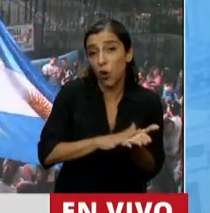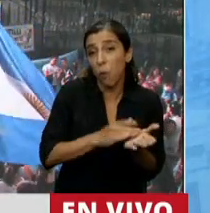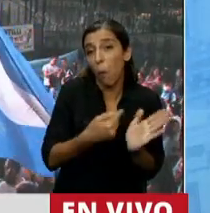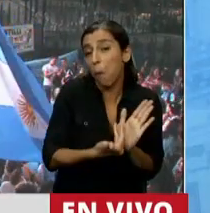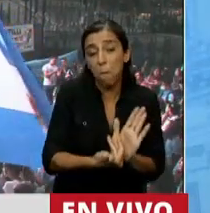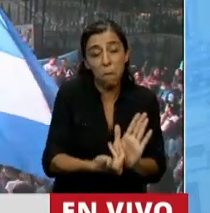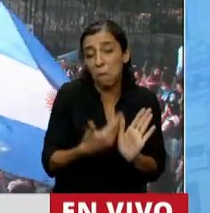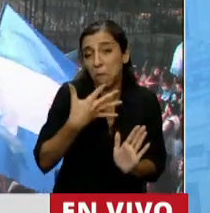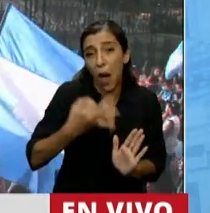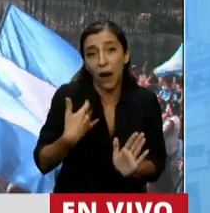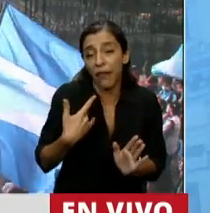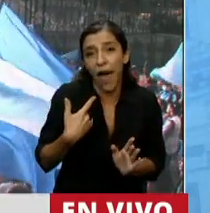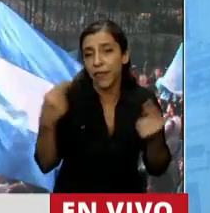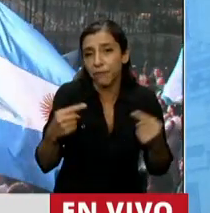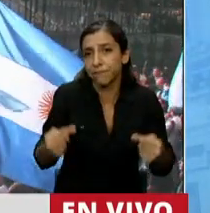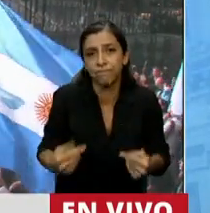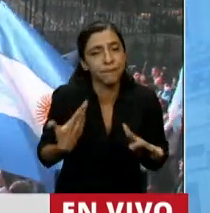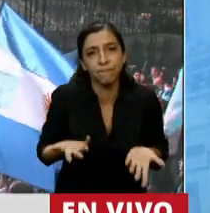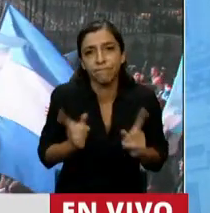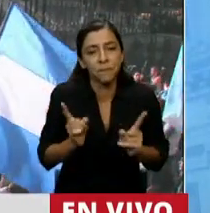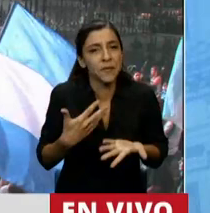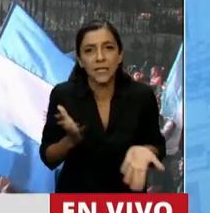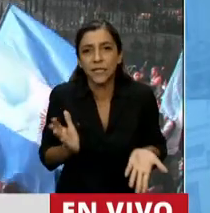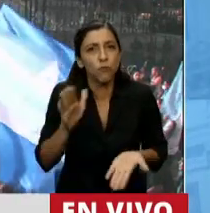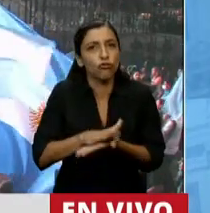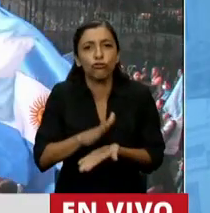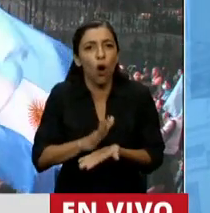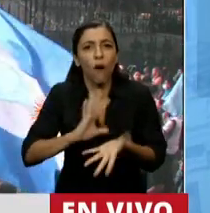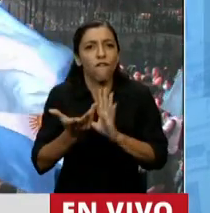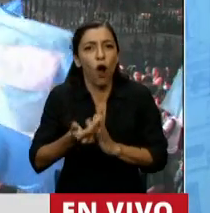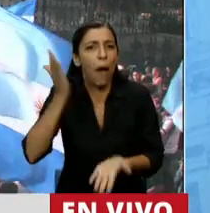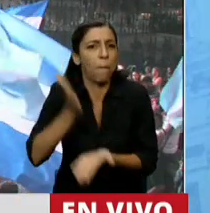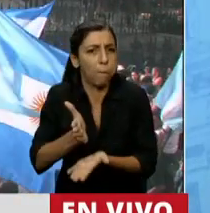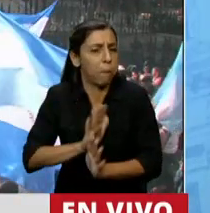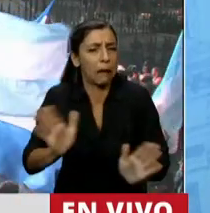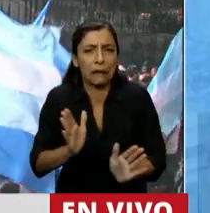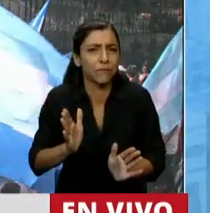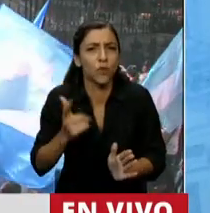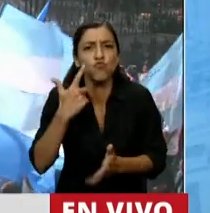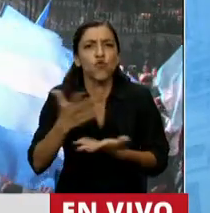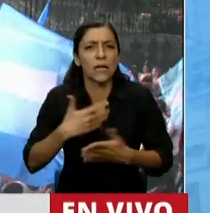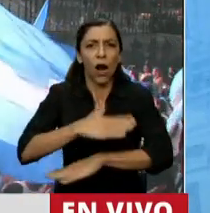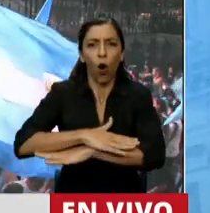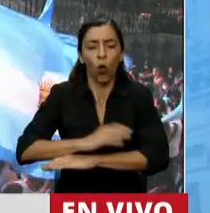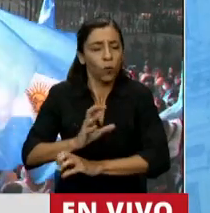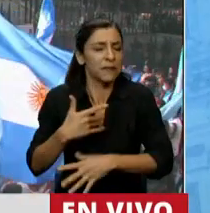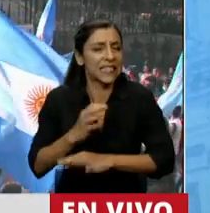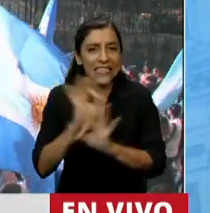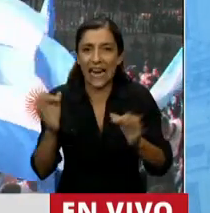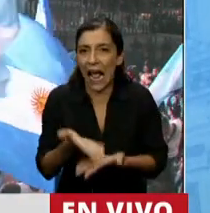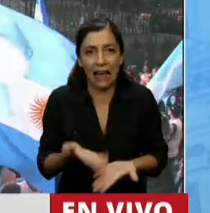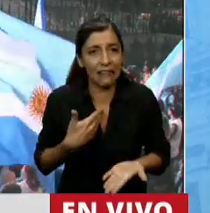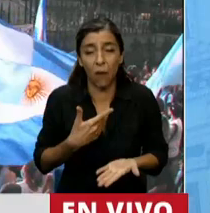con ninguno de los fines que establece la teoría del delito para la penalización de una conducta. No retribuye,